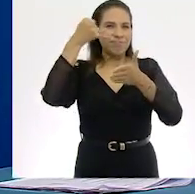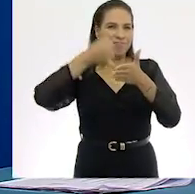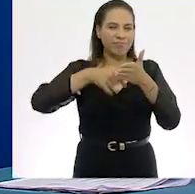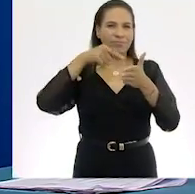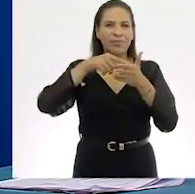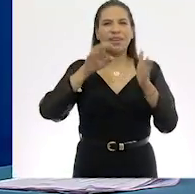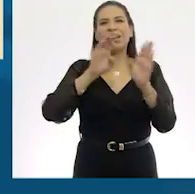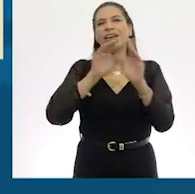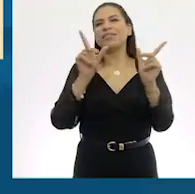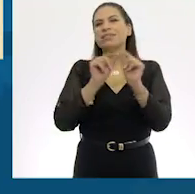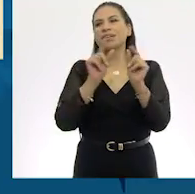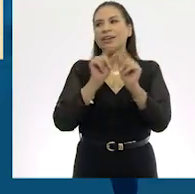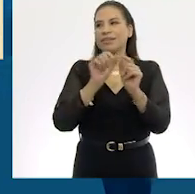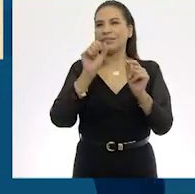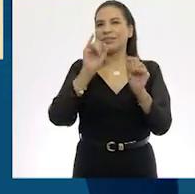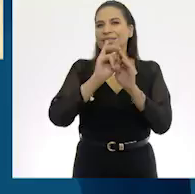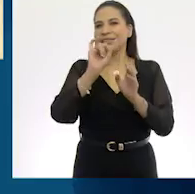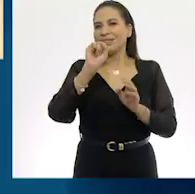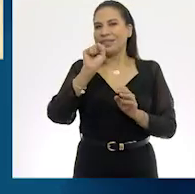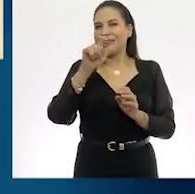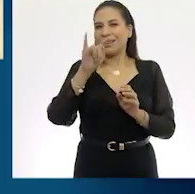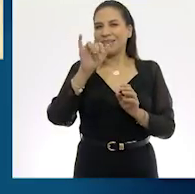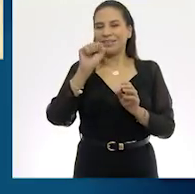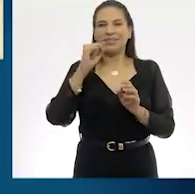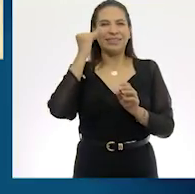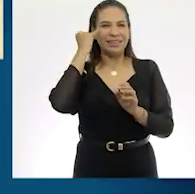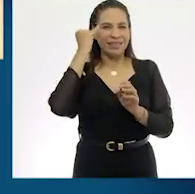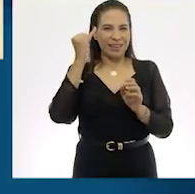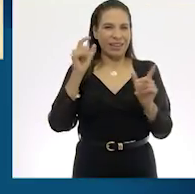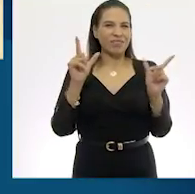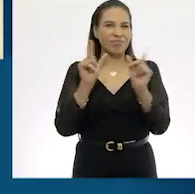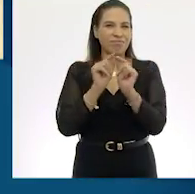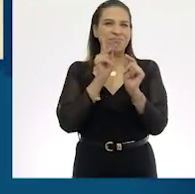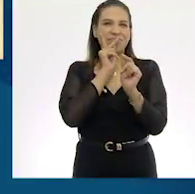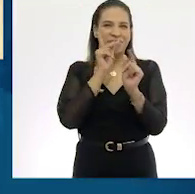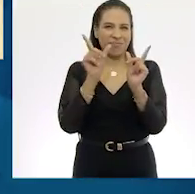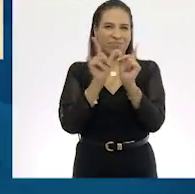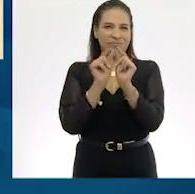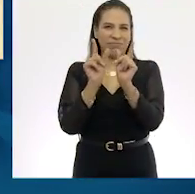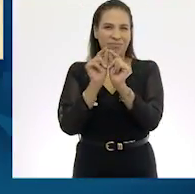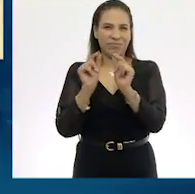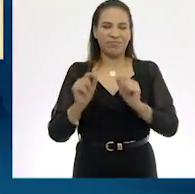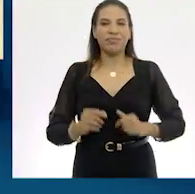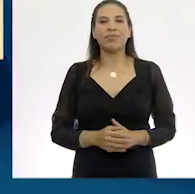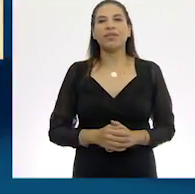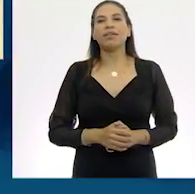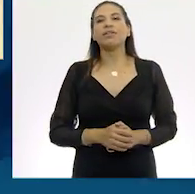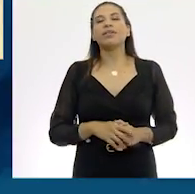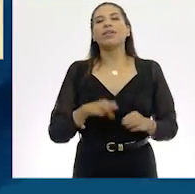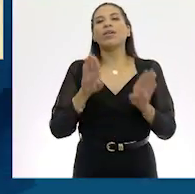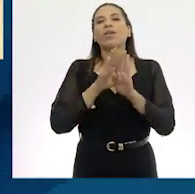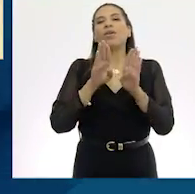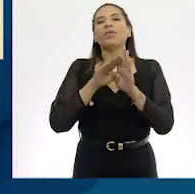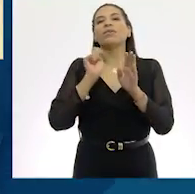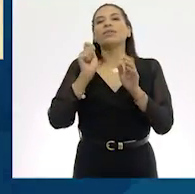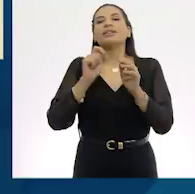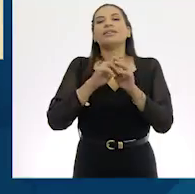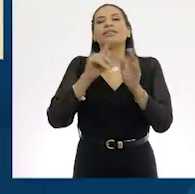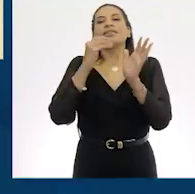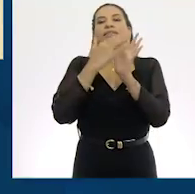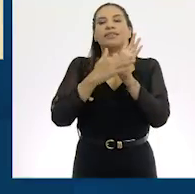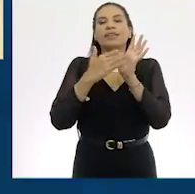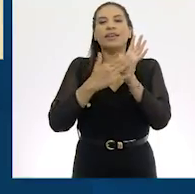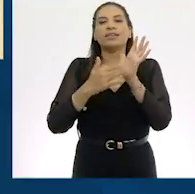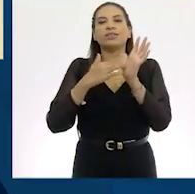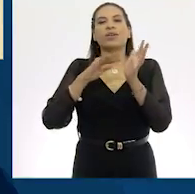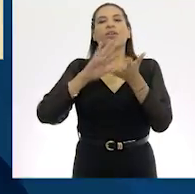de síntesis. Así se hace una síntesis. Empezamos con realizar una lectura completa del texto.